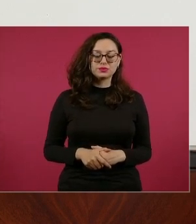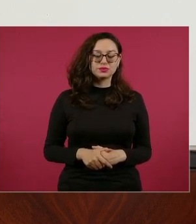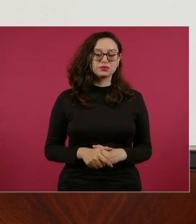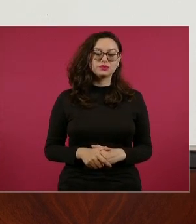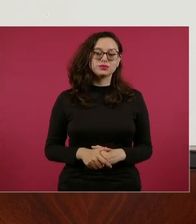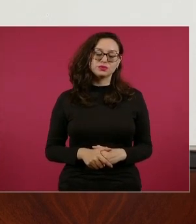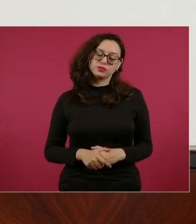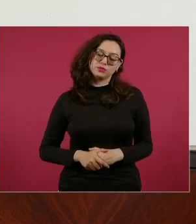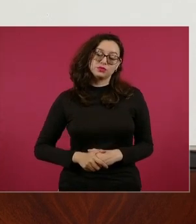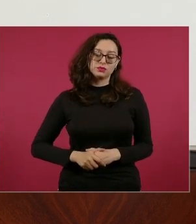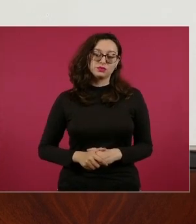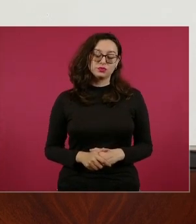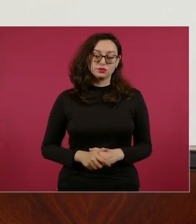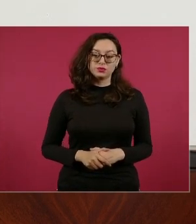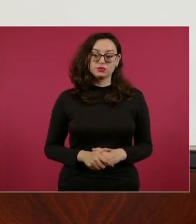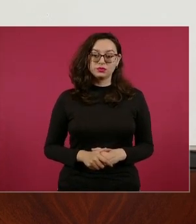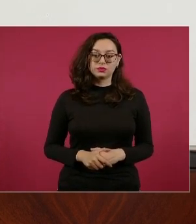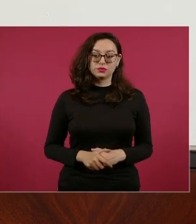Porque